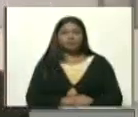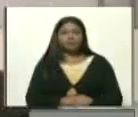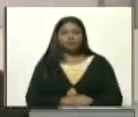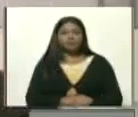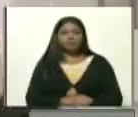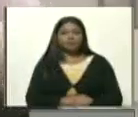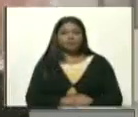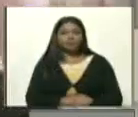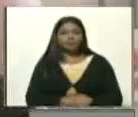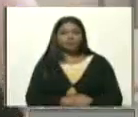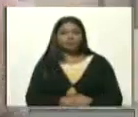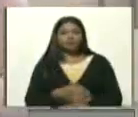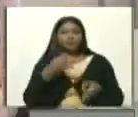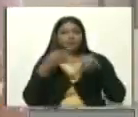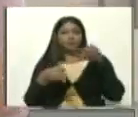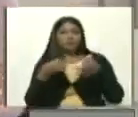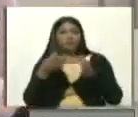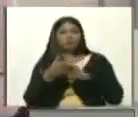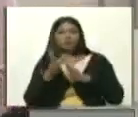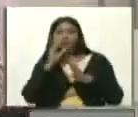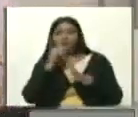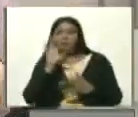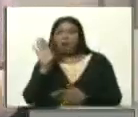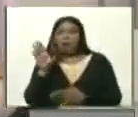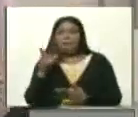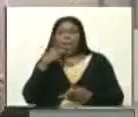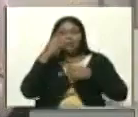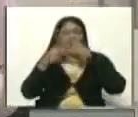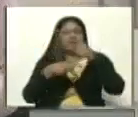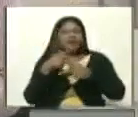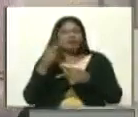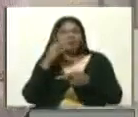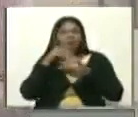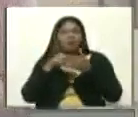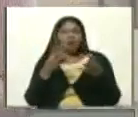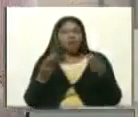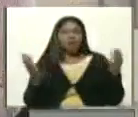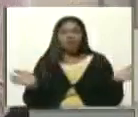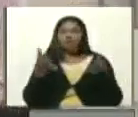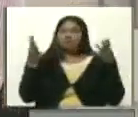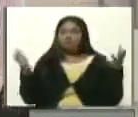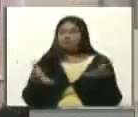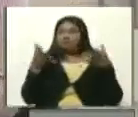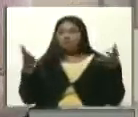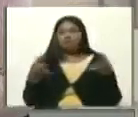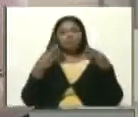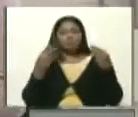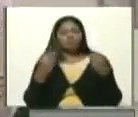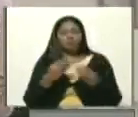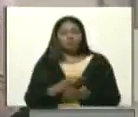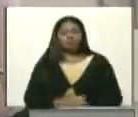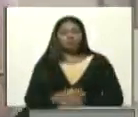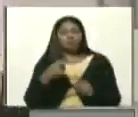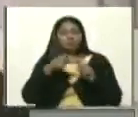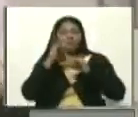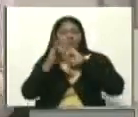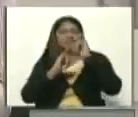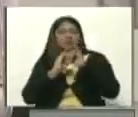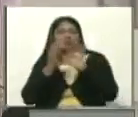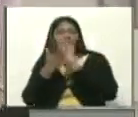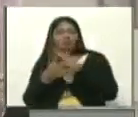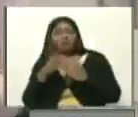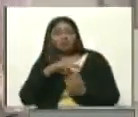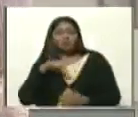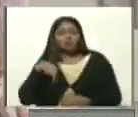El caso jurídicamente no existe, políticamente está muy movido, además tiene muchísima repercusión internacional y lo hemos